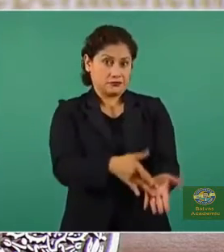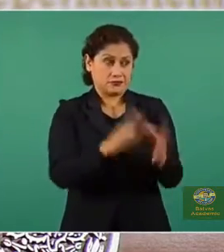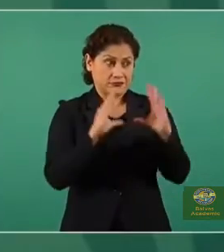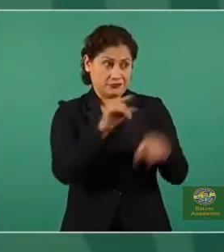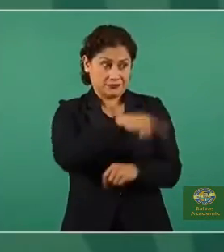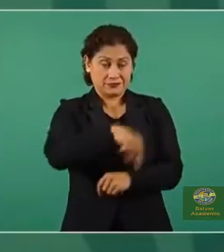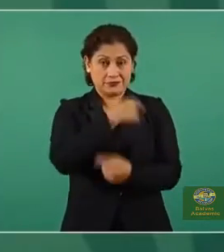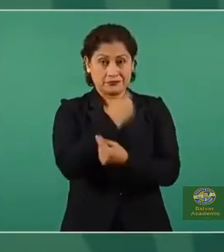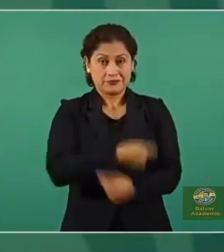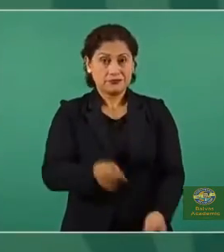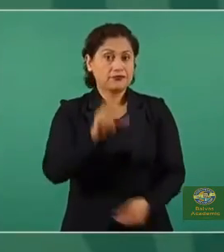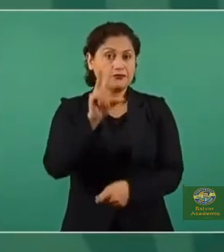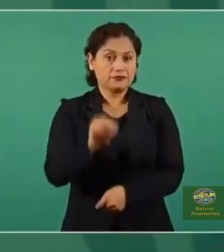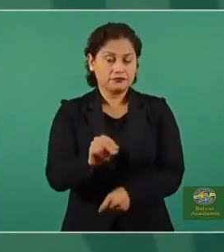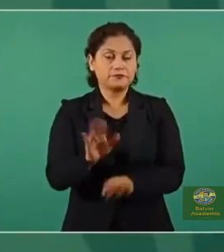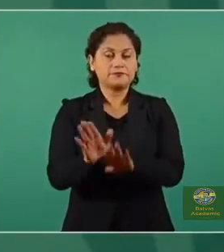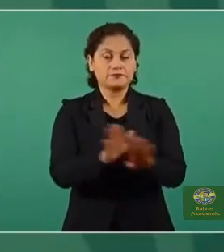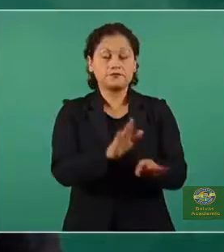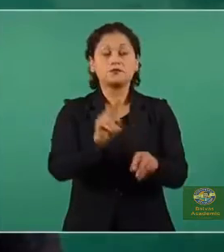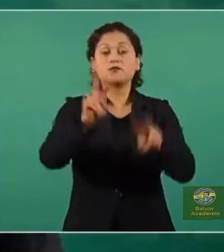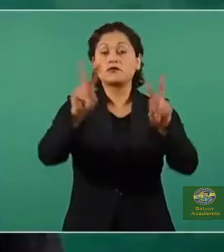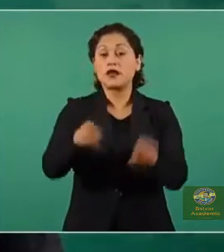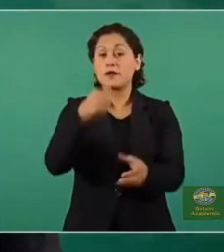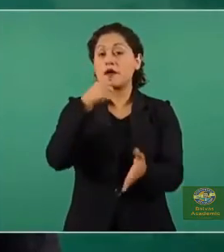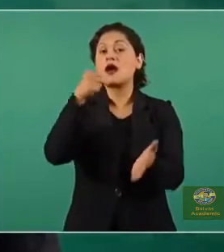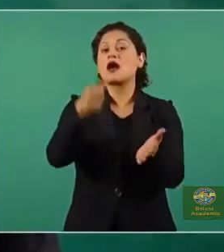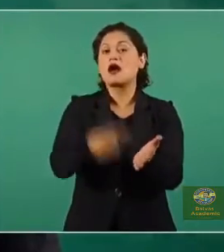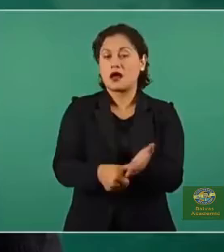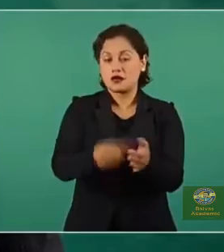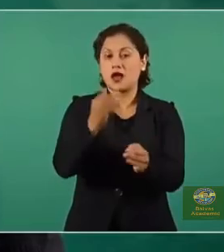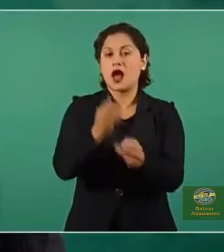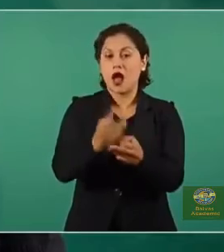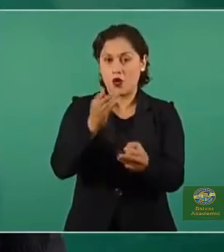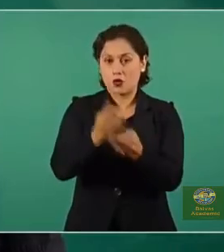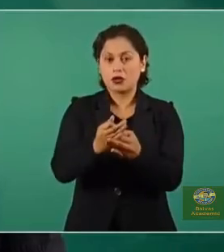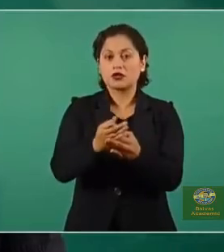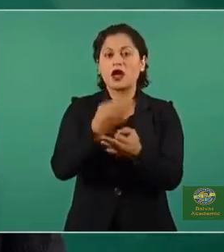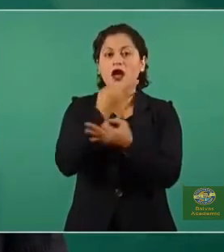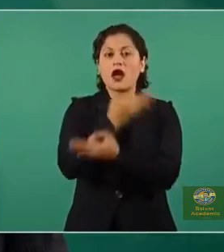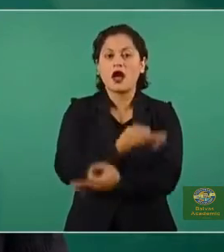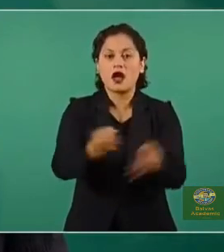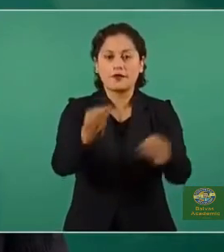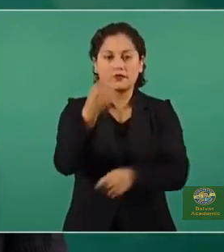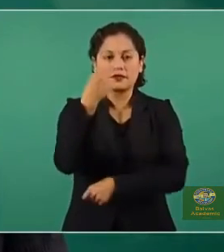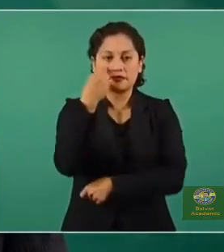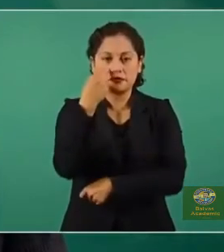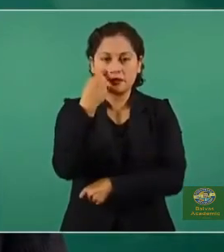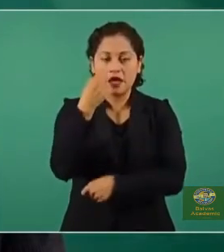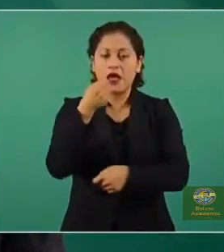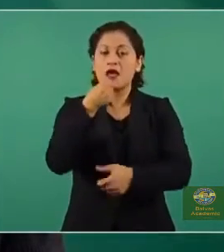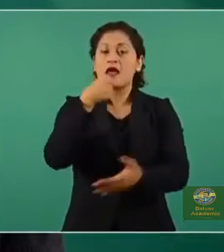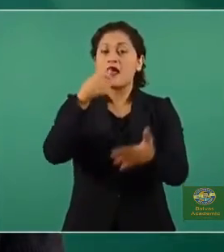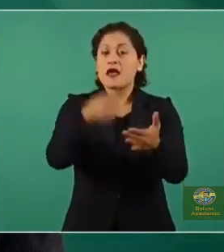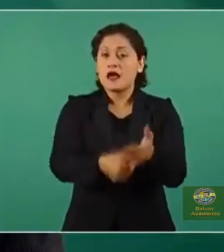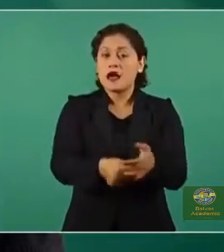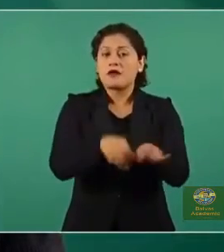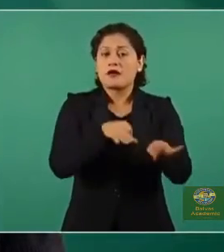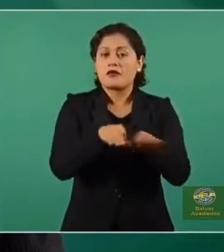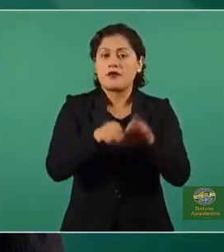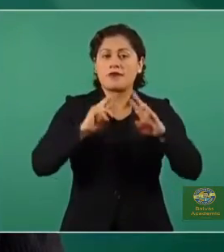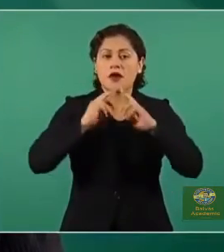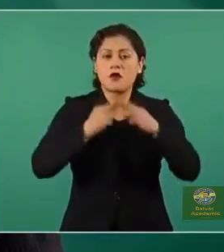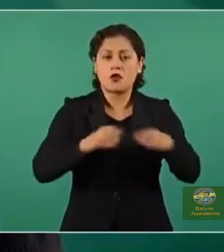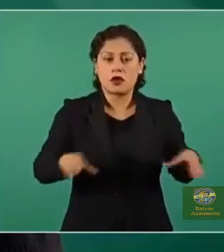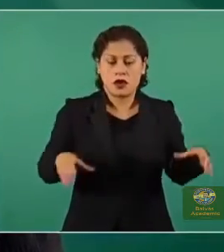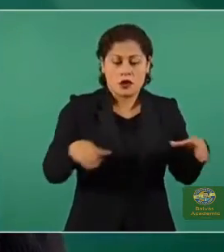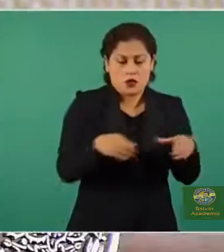espero que quede concluido con esta aclaración. Sí, efectivamente, fue un formato de trabajo, no se llevó a cabo,